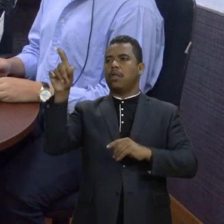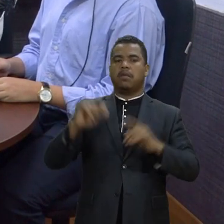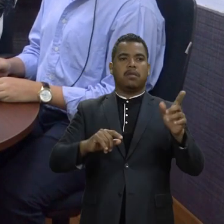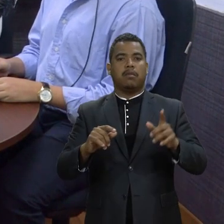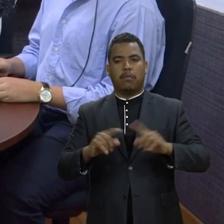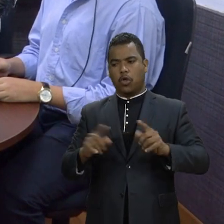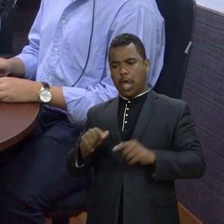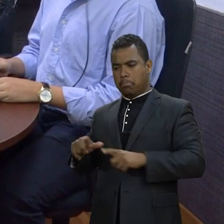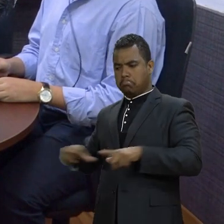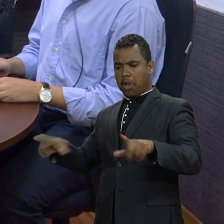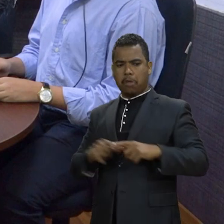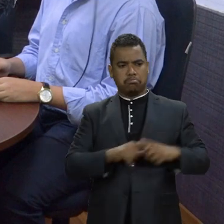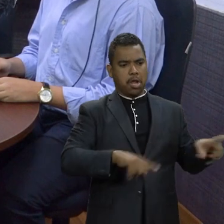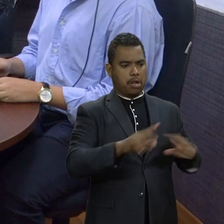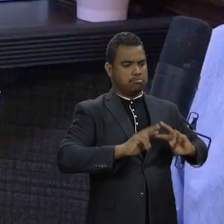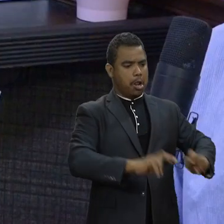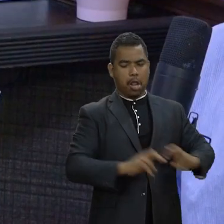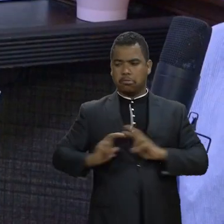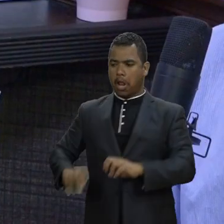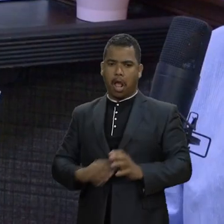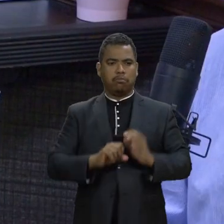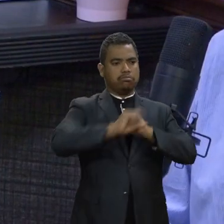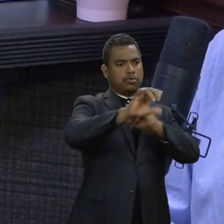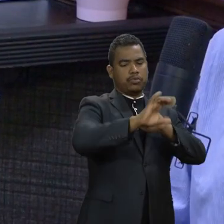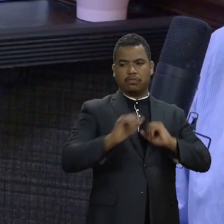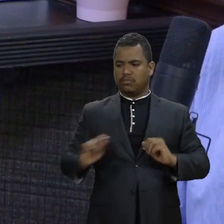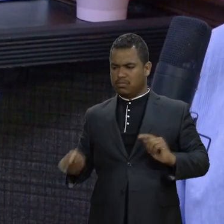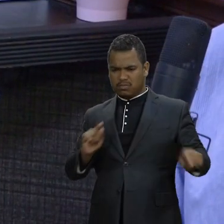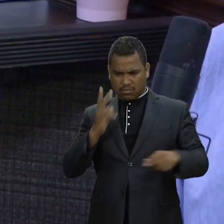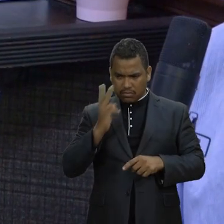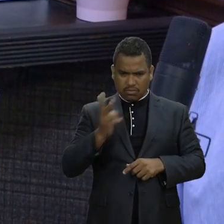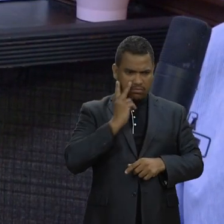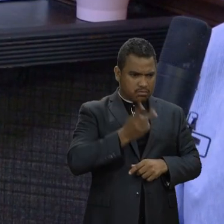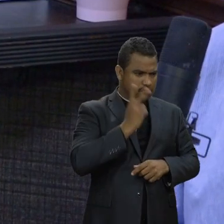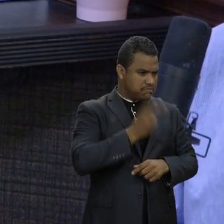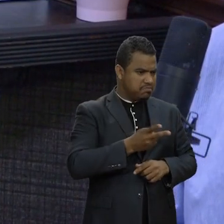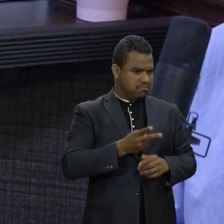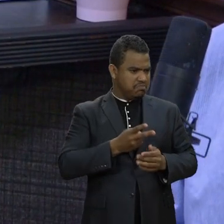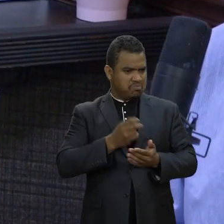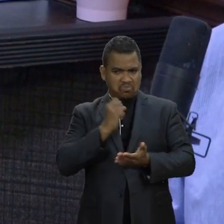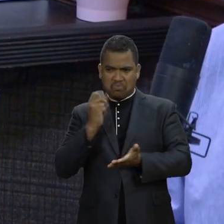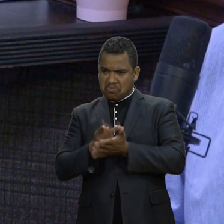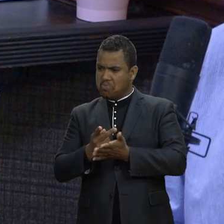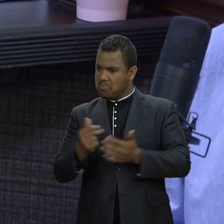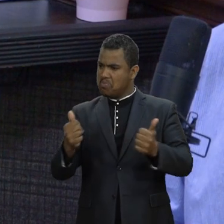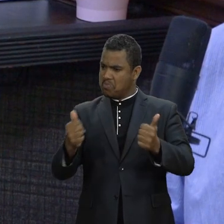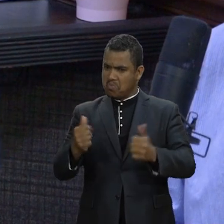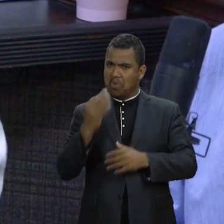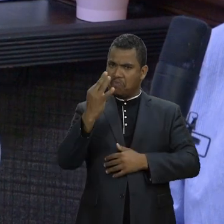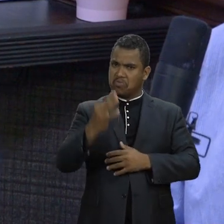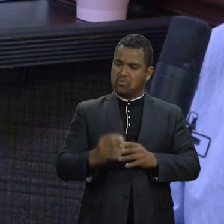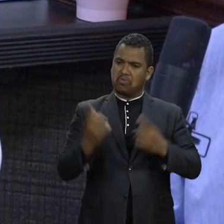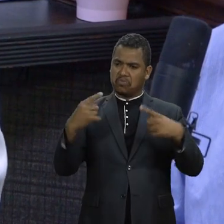tienen, lo tienen trayectoria, ya tienen su estilo. Y de los que yo podría ver que tienen quizás un